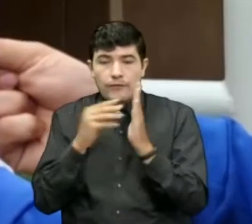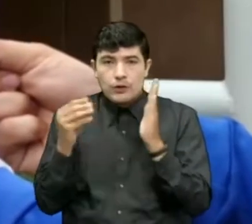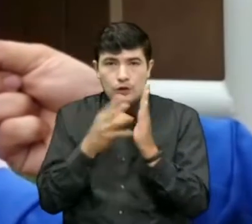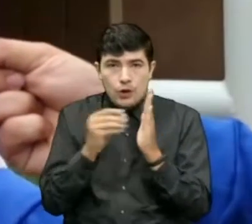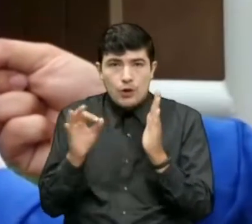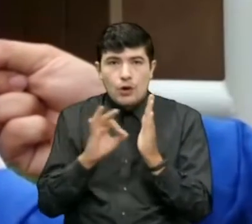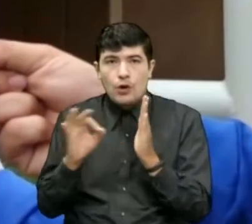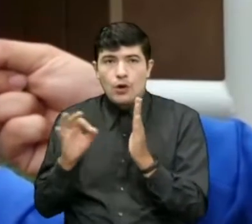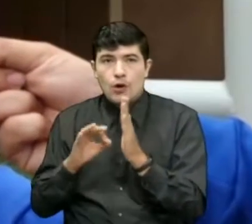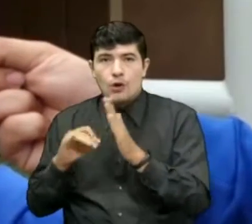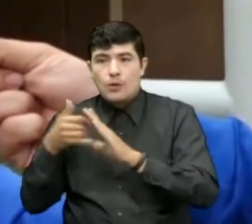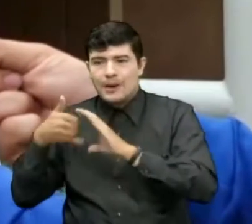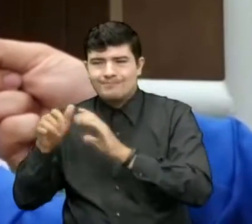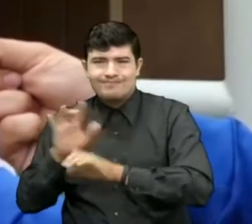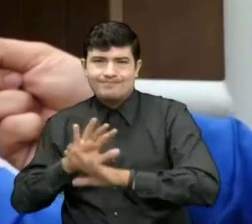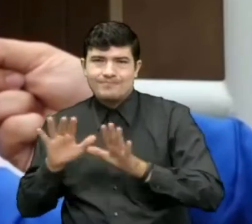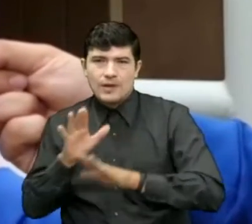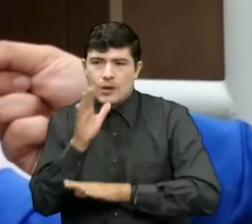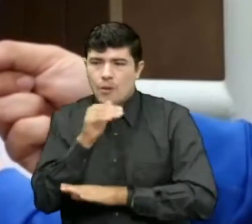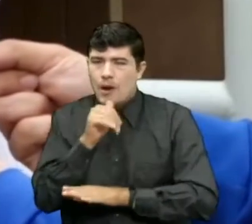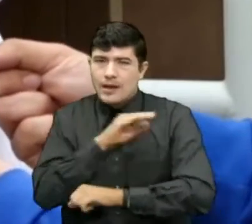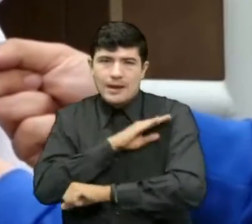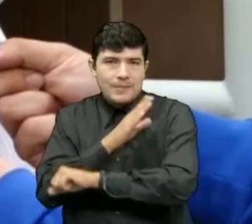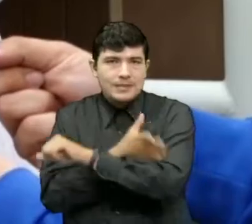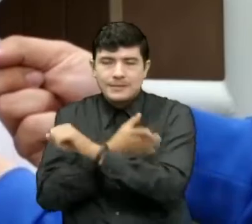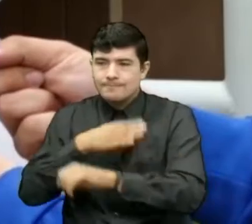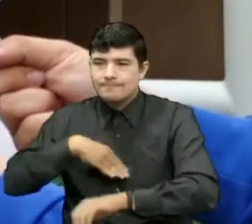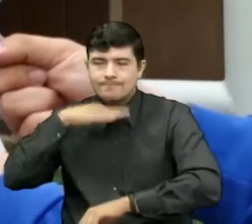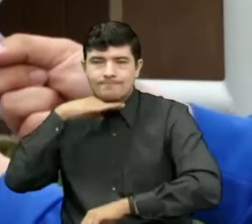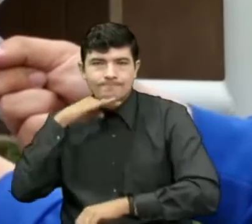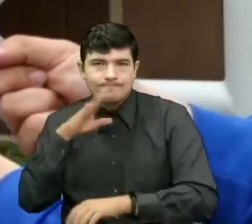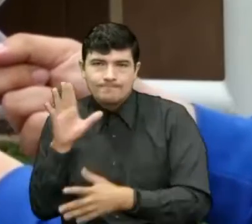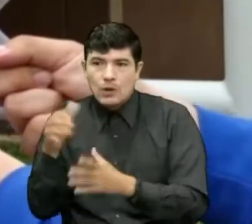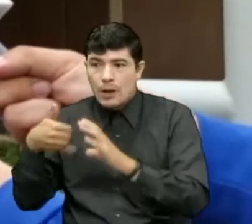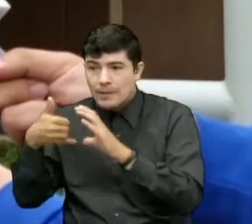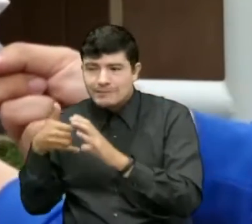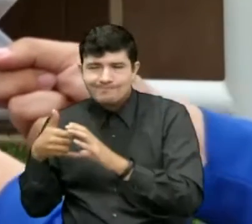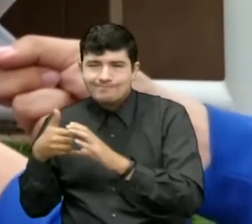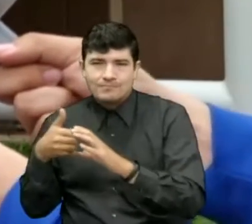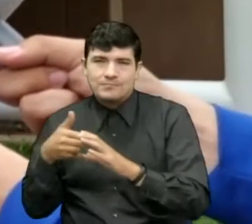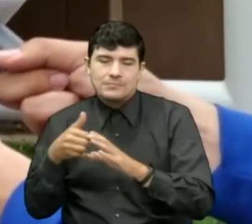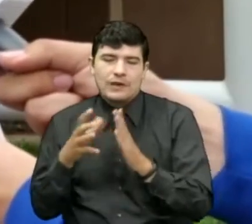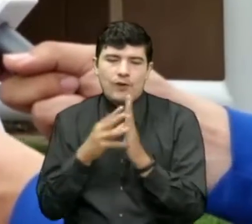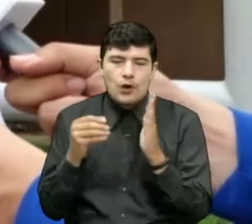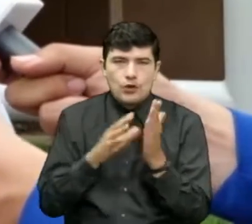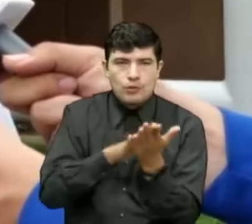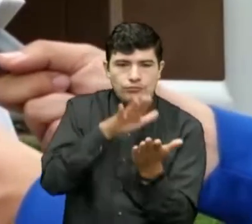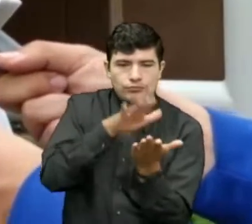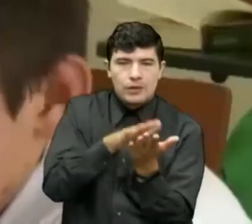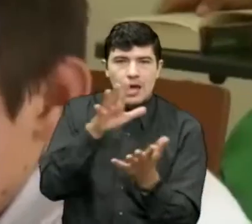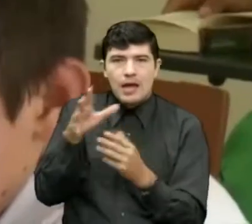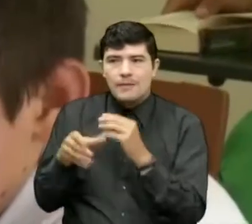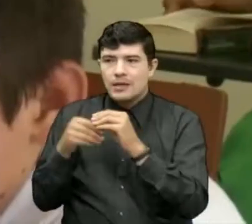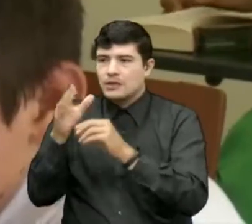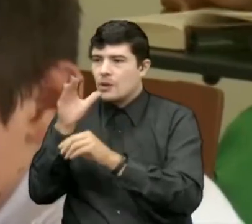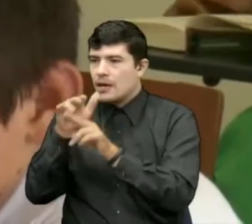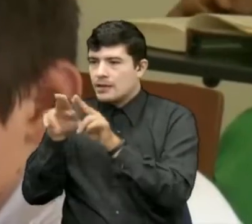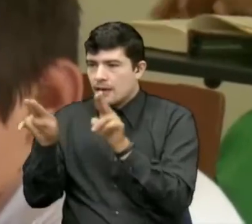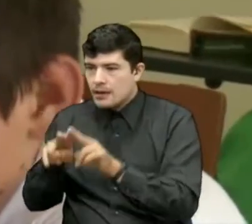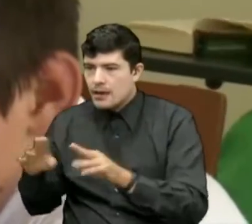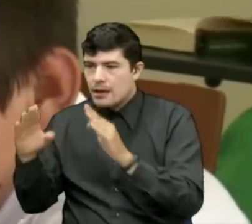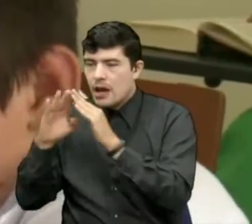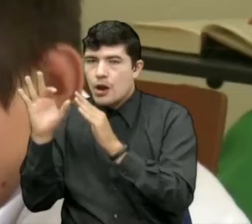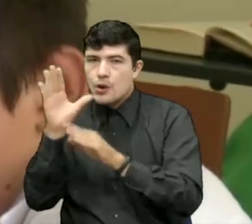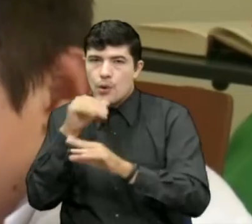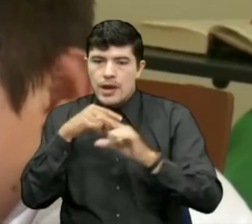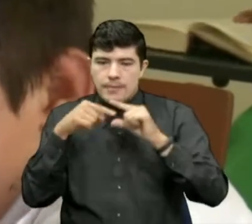fotocopias empiece whatsapp porque no tiene una capacidad suficiente no hay pueden internet en sus casas no hay correos electrónico entonces estamos atacando